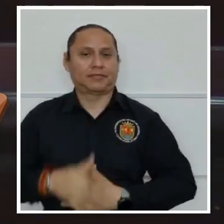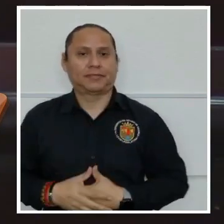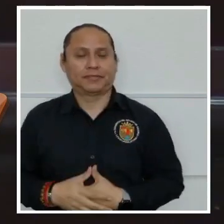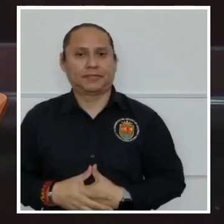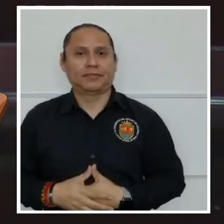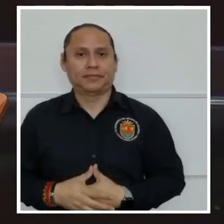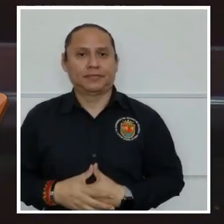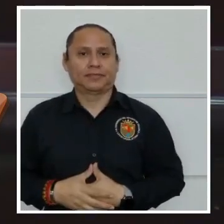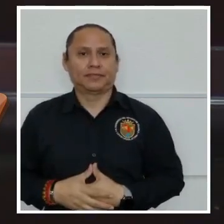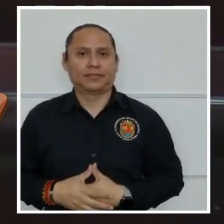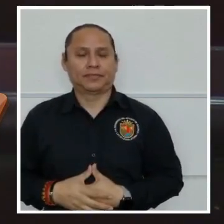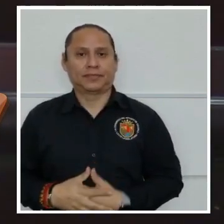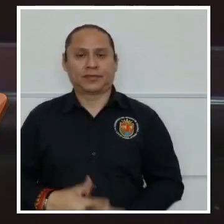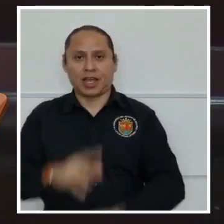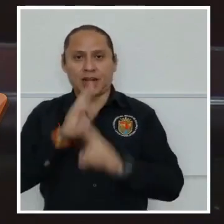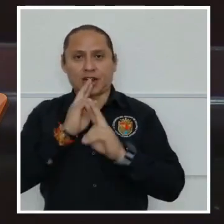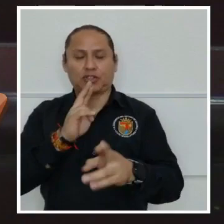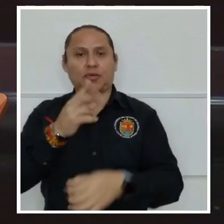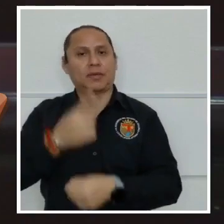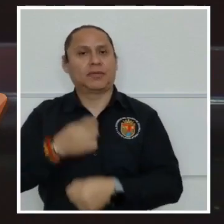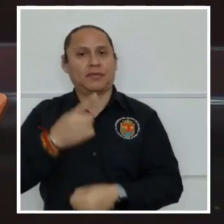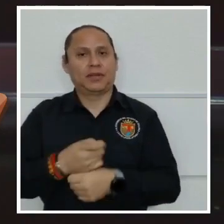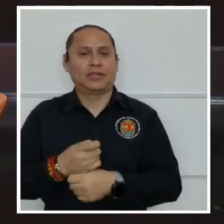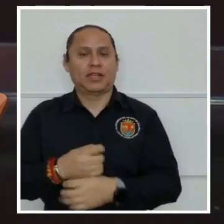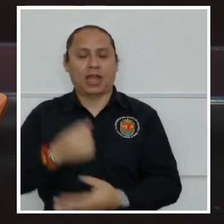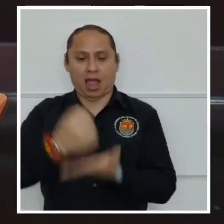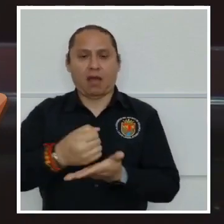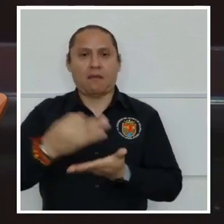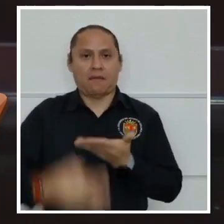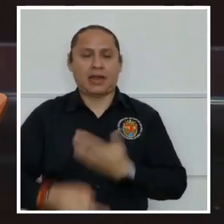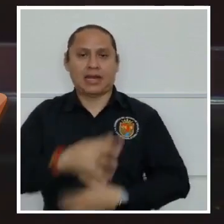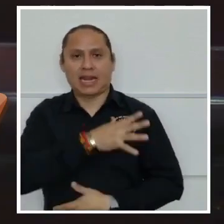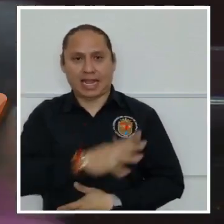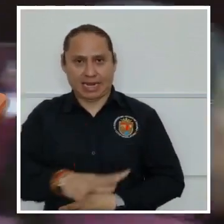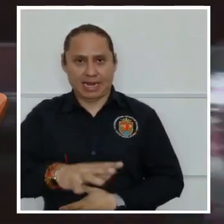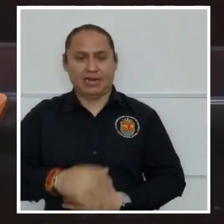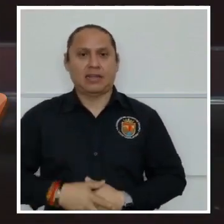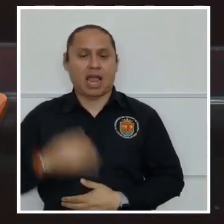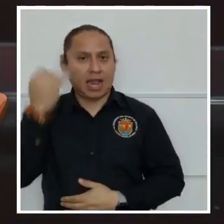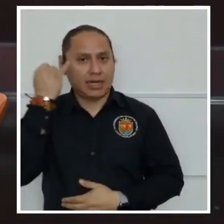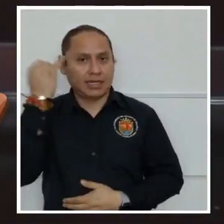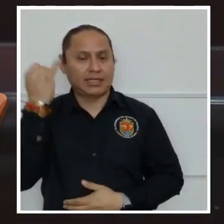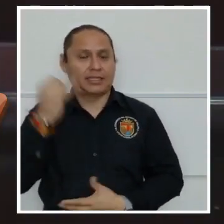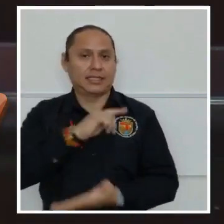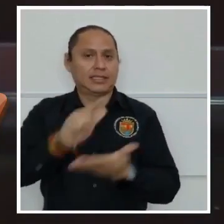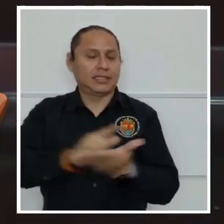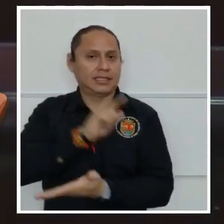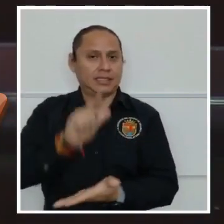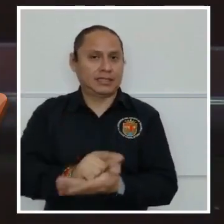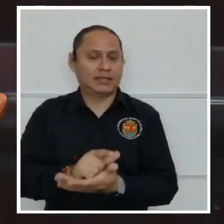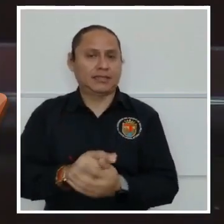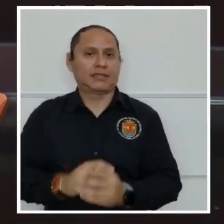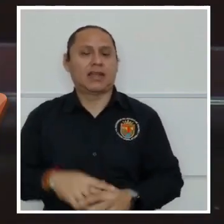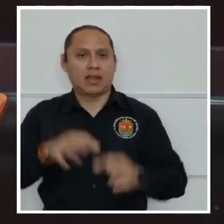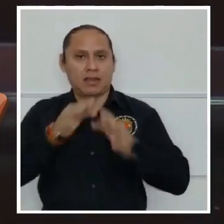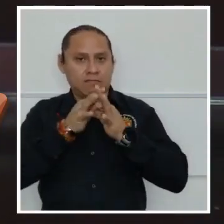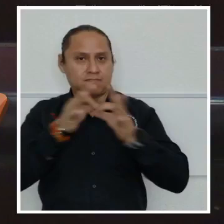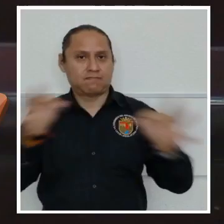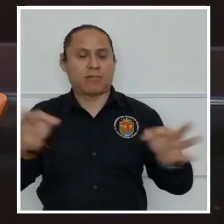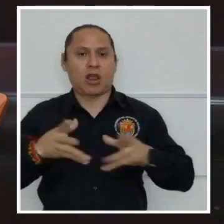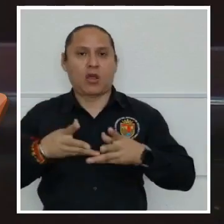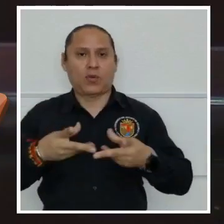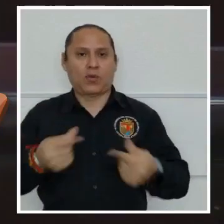dictamen. Resolutivo primero, es de aprobarse en lo general la iniciativa de decreto por el que se expide